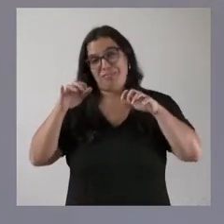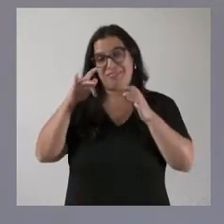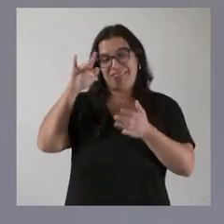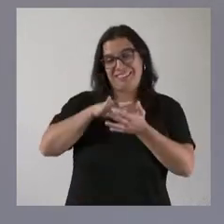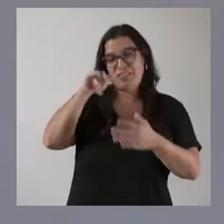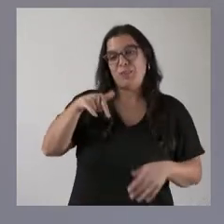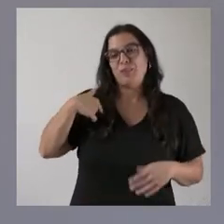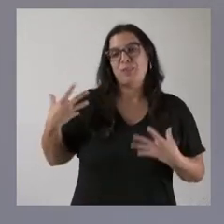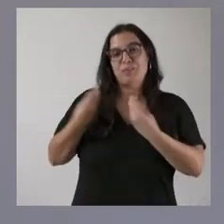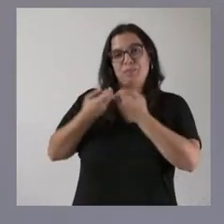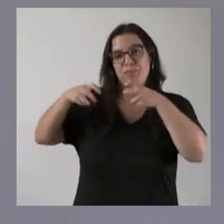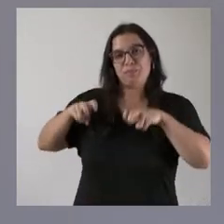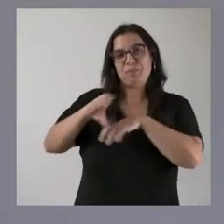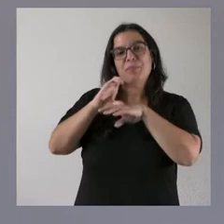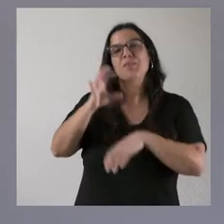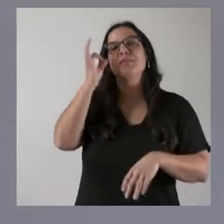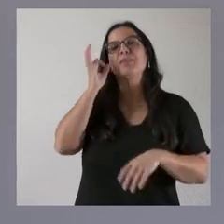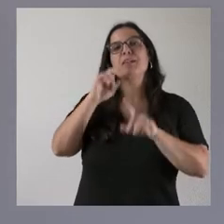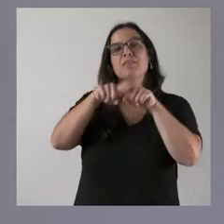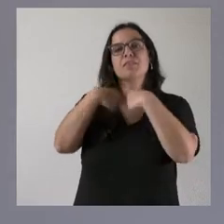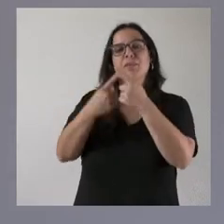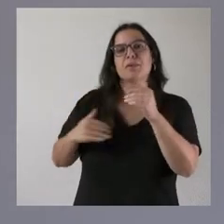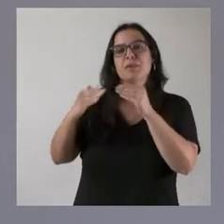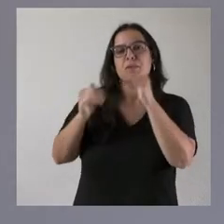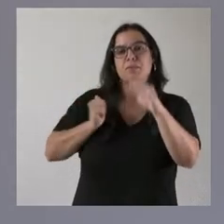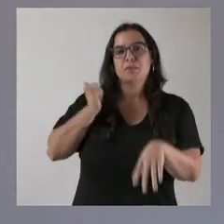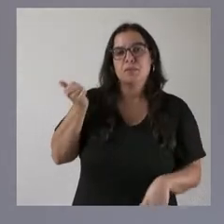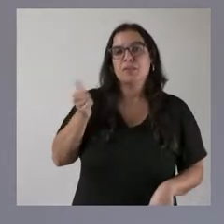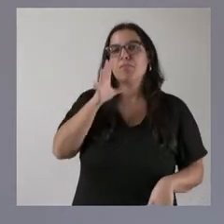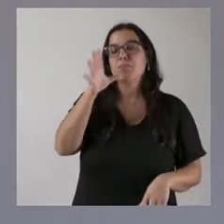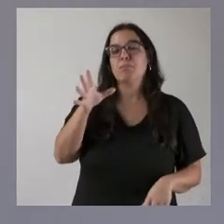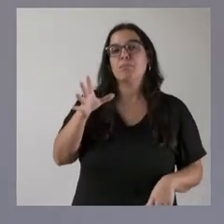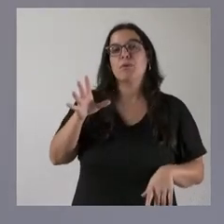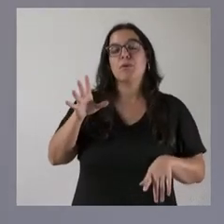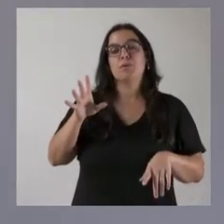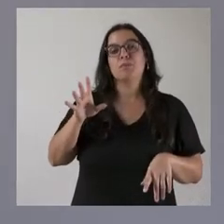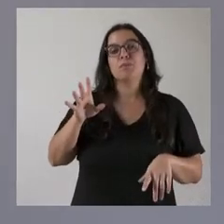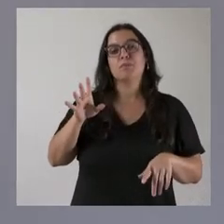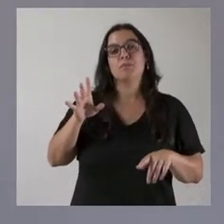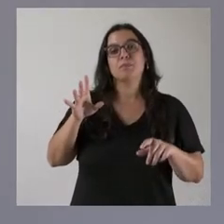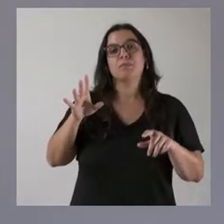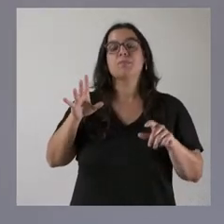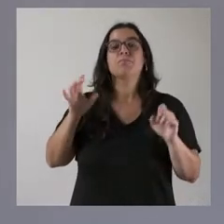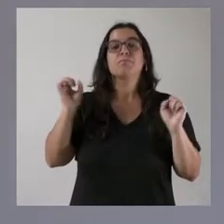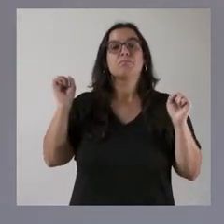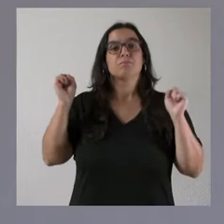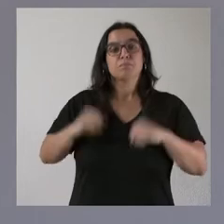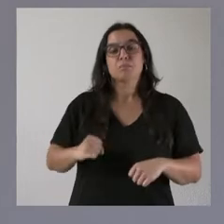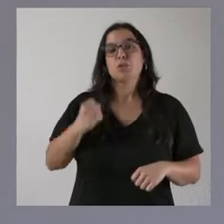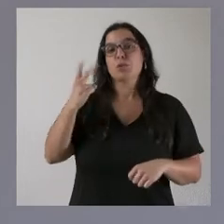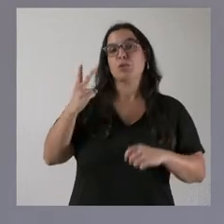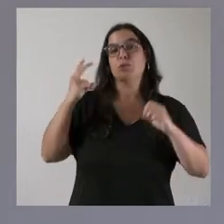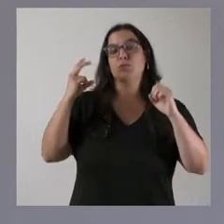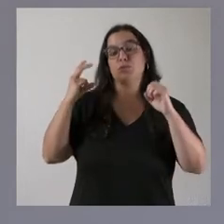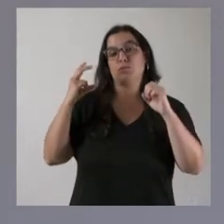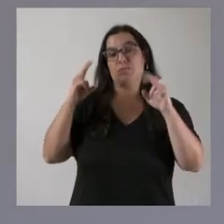la consejera de familia igualdad de oportunidades como motivo de la aprobación de dos importantes acuerdos en